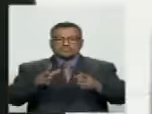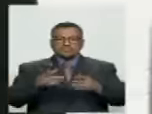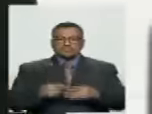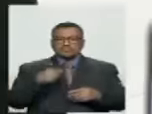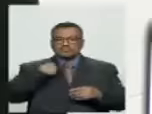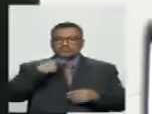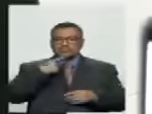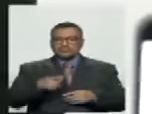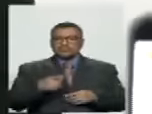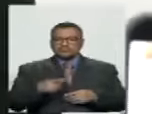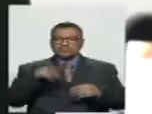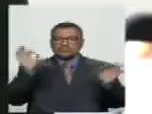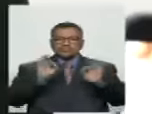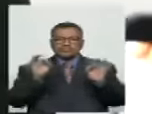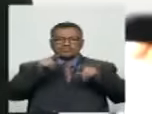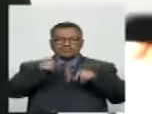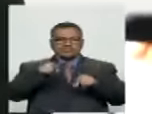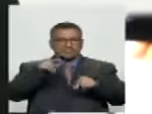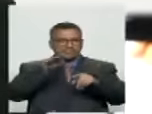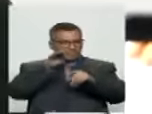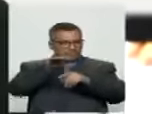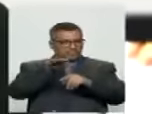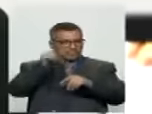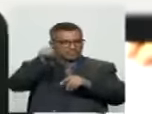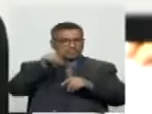estoy hablando paja, vamos para allá.